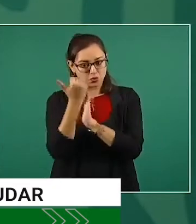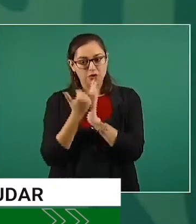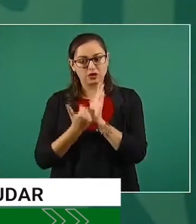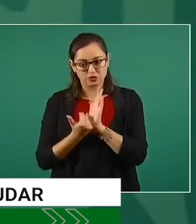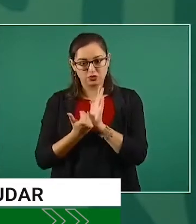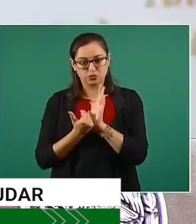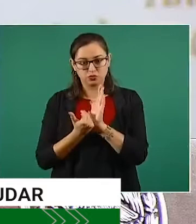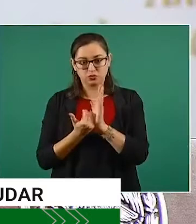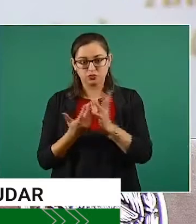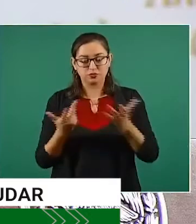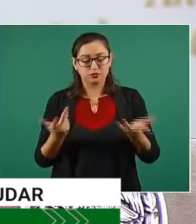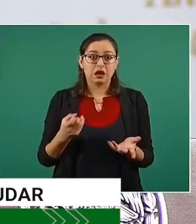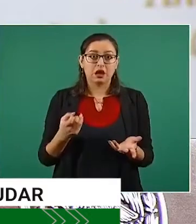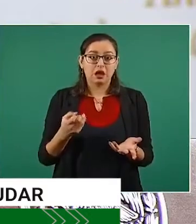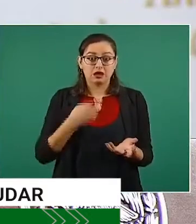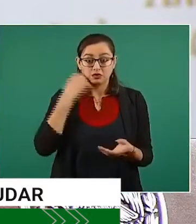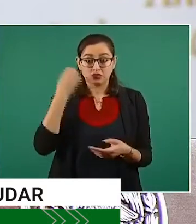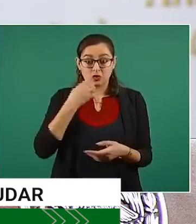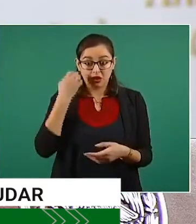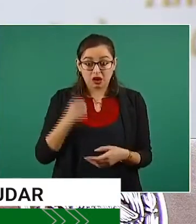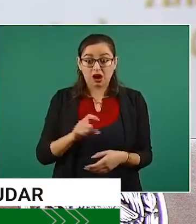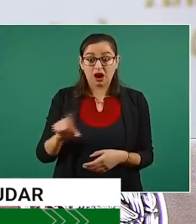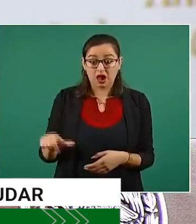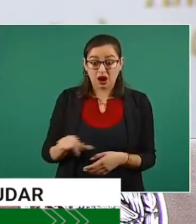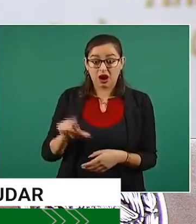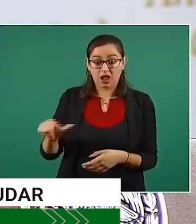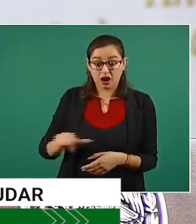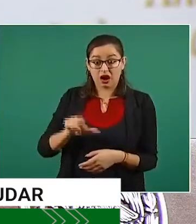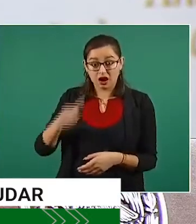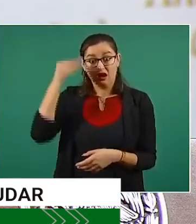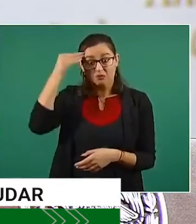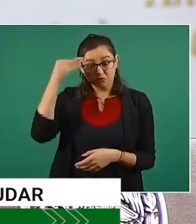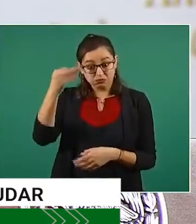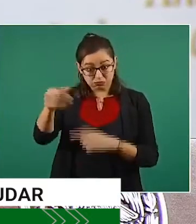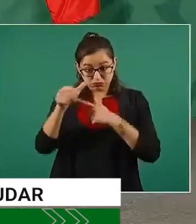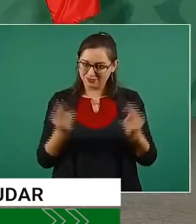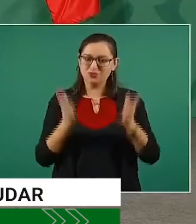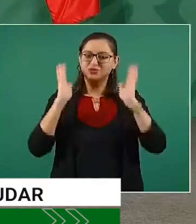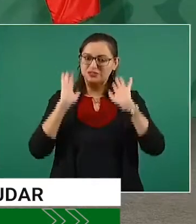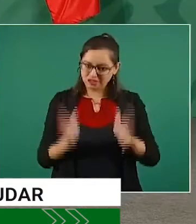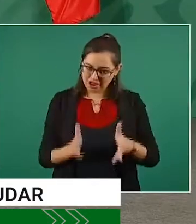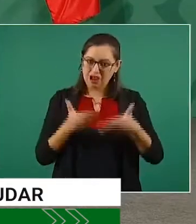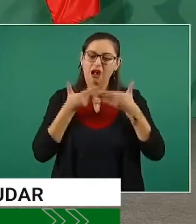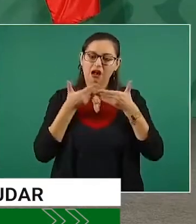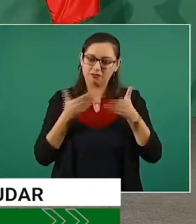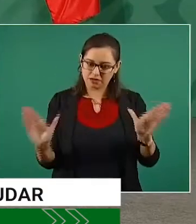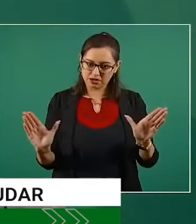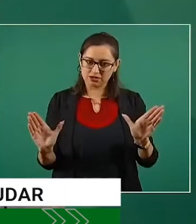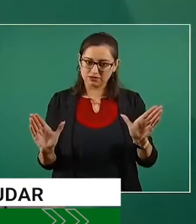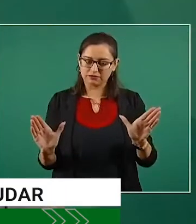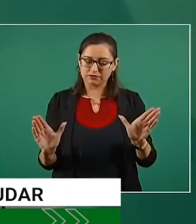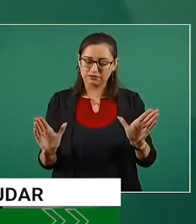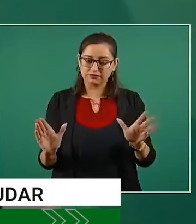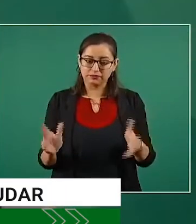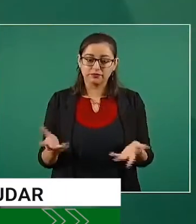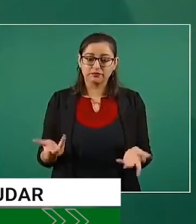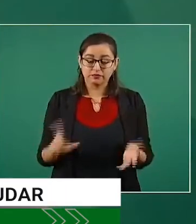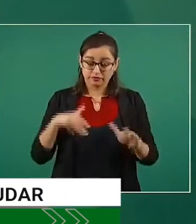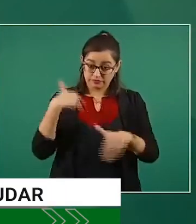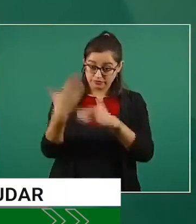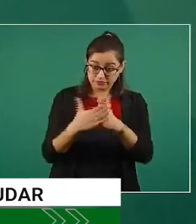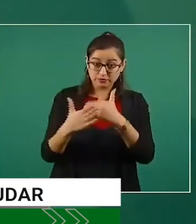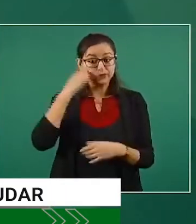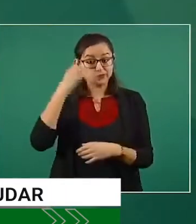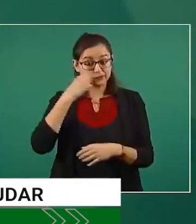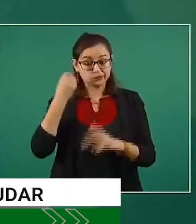escolar. Y ya no podemos seguir con las escuelas cerradas. Estamos a abrir. De modo que el inicio de clases se